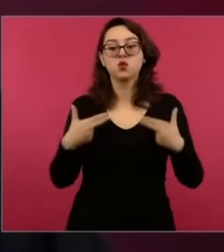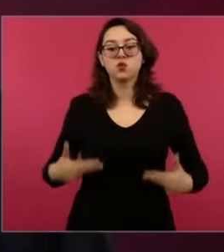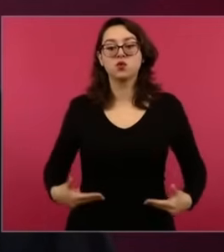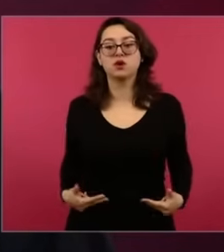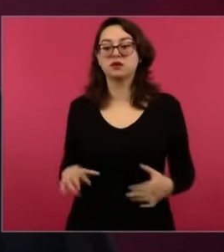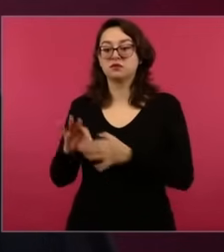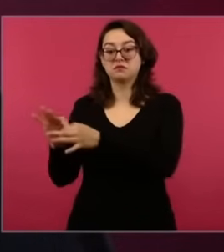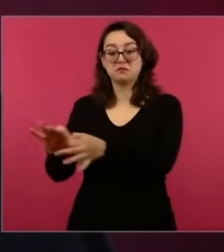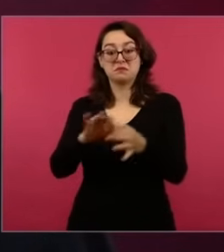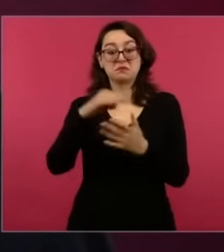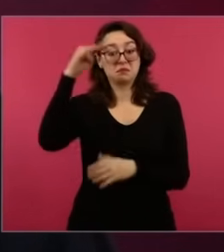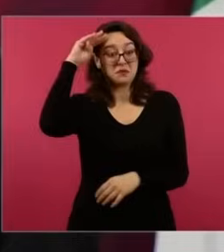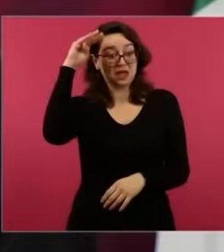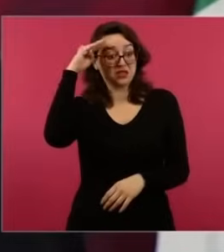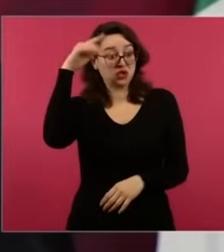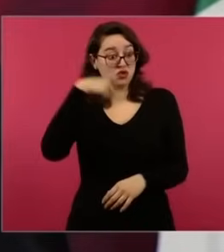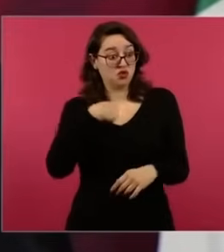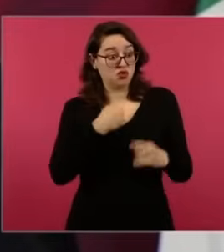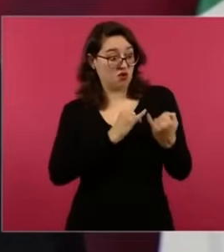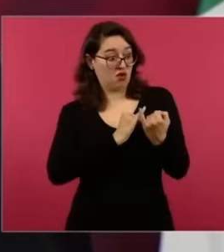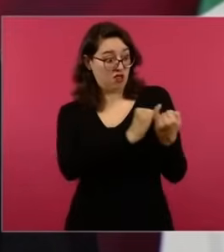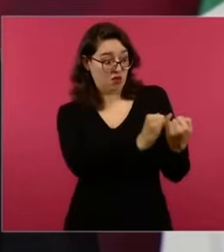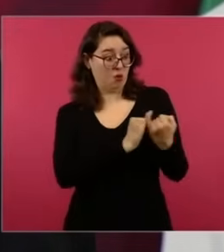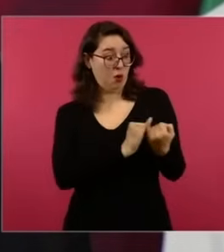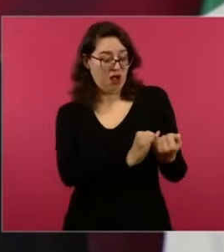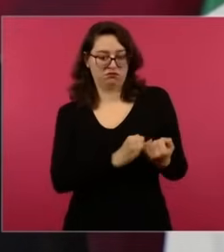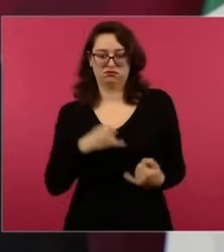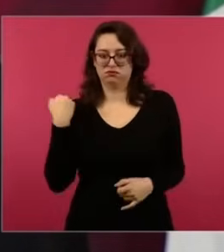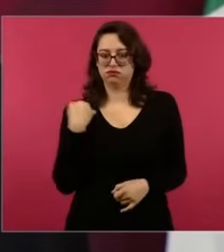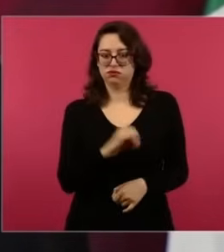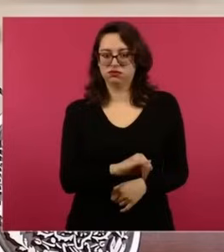Creen que son igual, que soy igual que ellos,